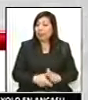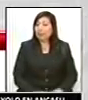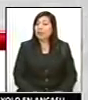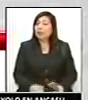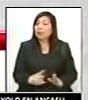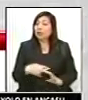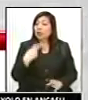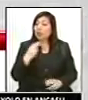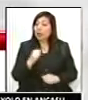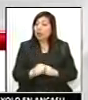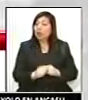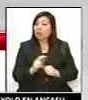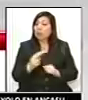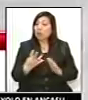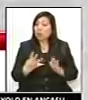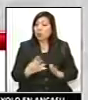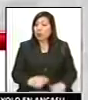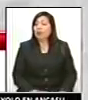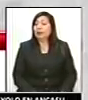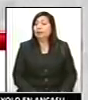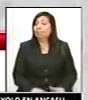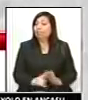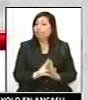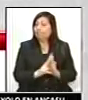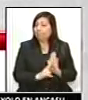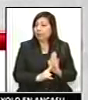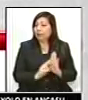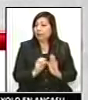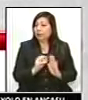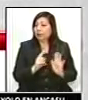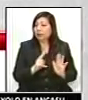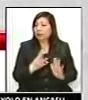7 de noviembre del 2009, se emite la Resolución Suprema